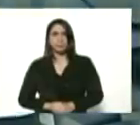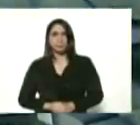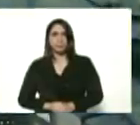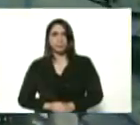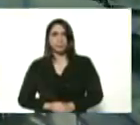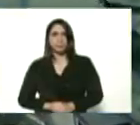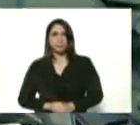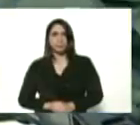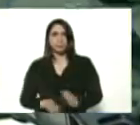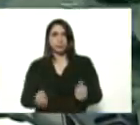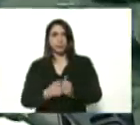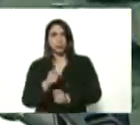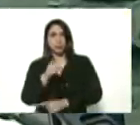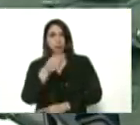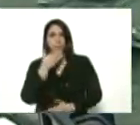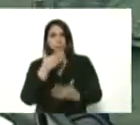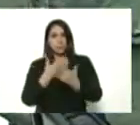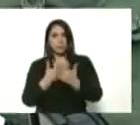con su permiso.